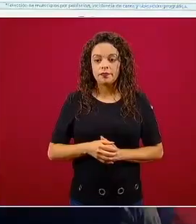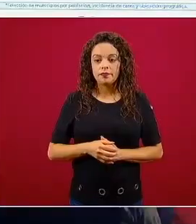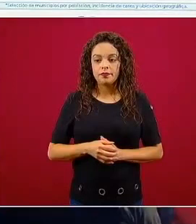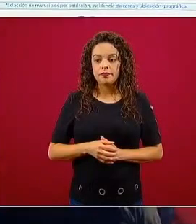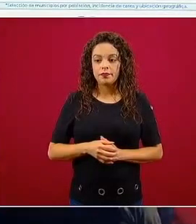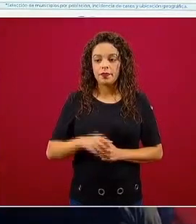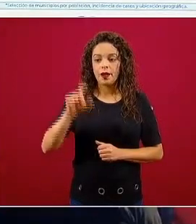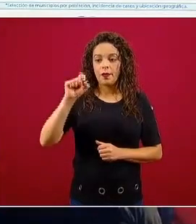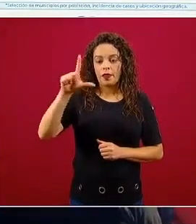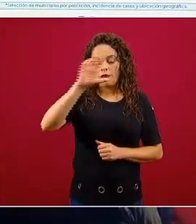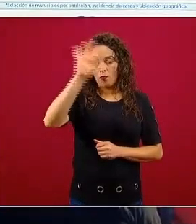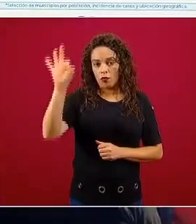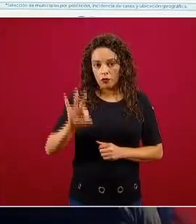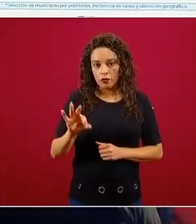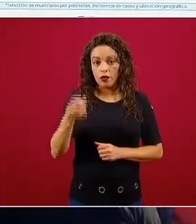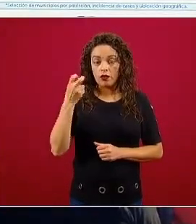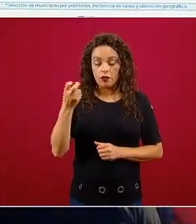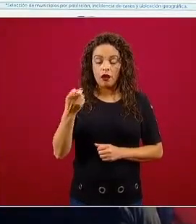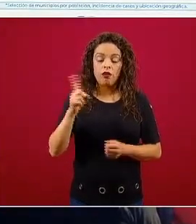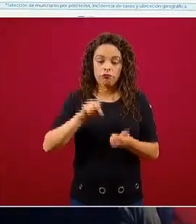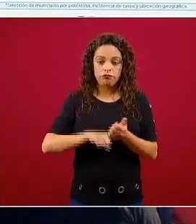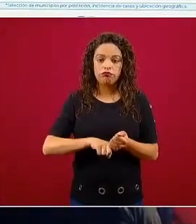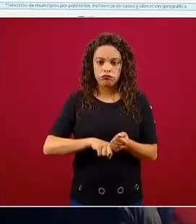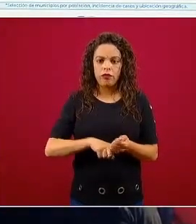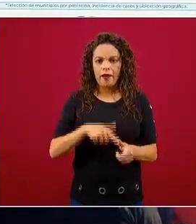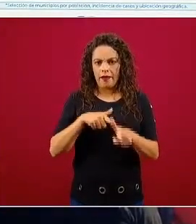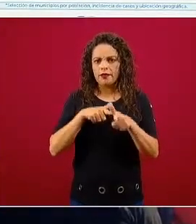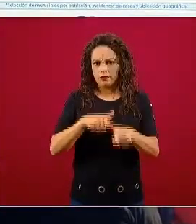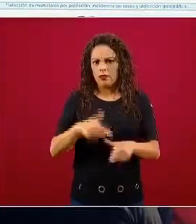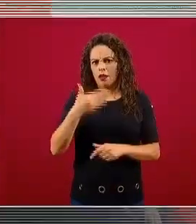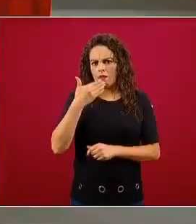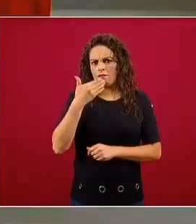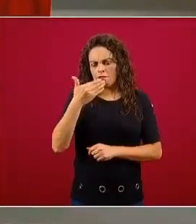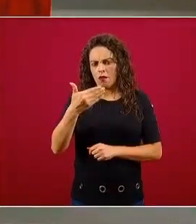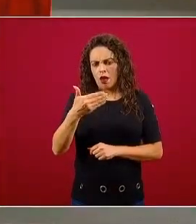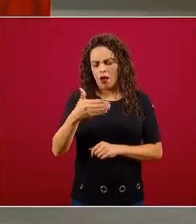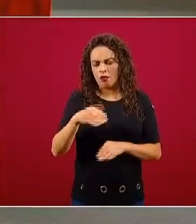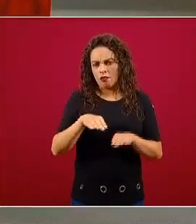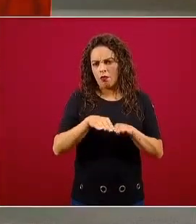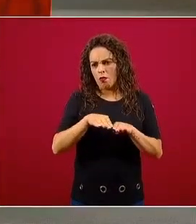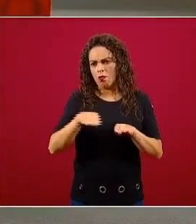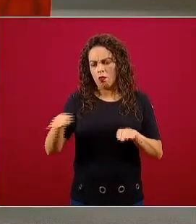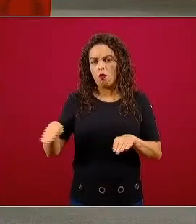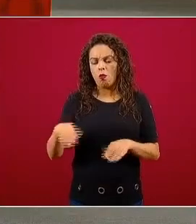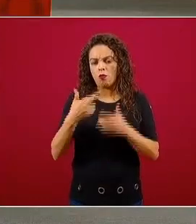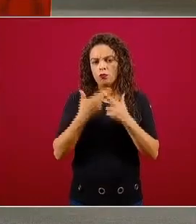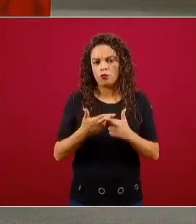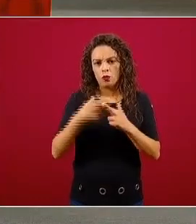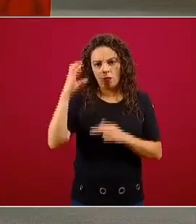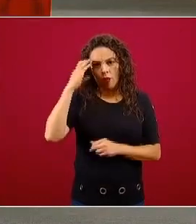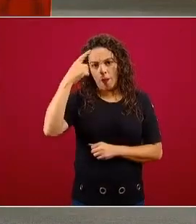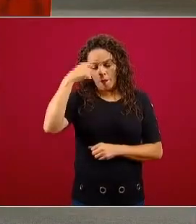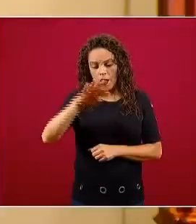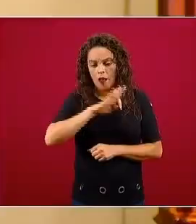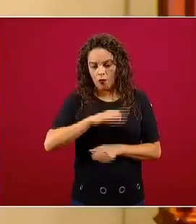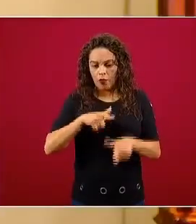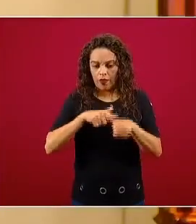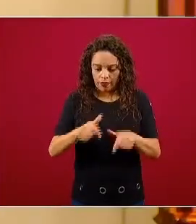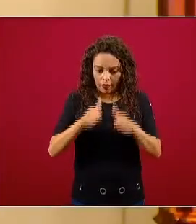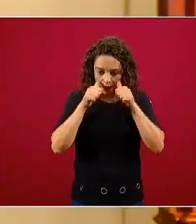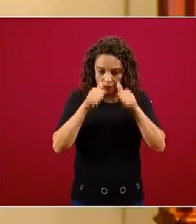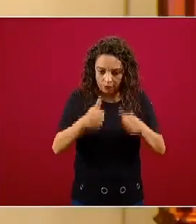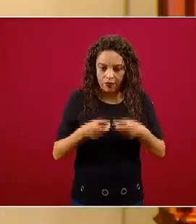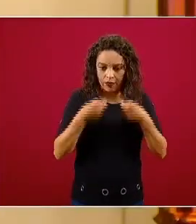buena capacidad hospitalaria para que el Estado continúe atendiendo y dando servicio a los pacientes que así lo